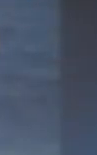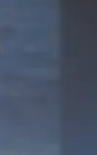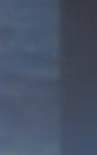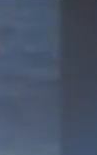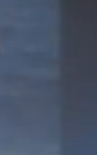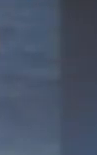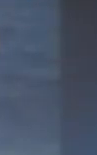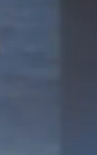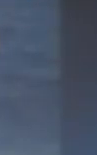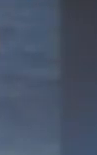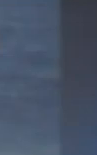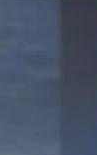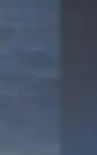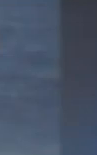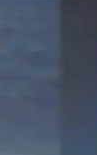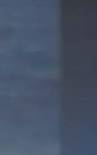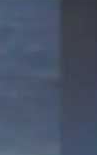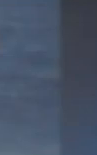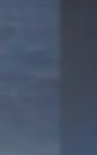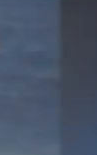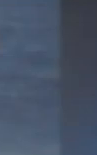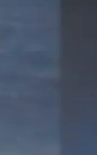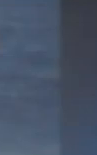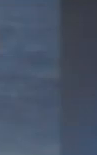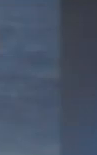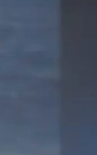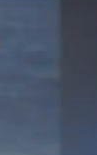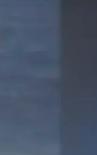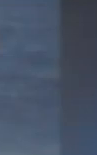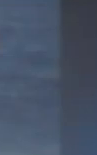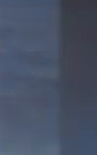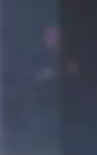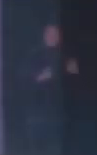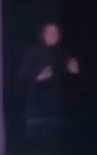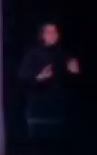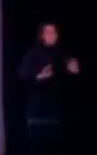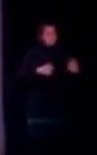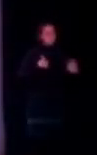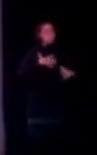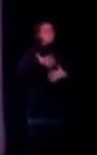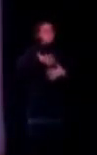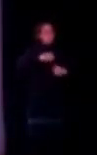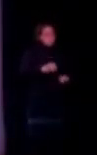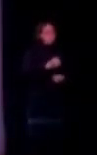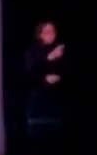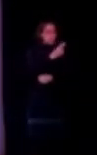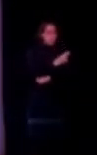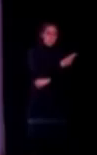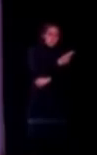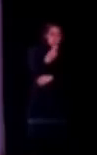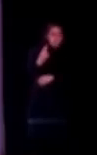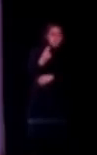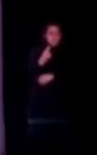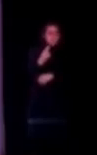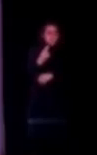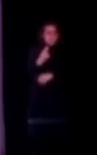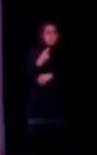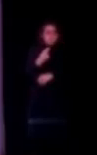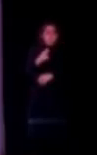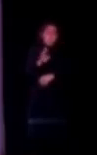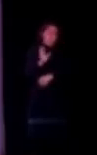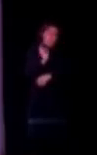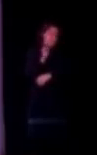cuando un plan como este tiene el coraje, la valentía y el compromiso, con independencia de las dificultades lógicas que imagino que habrá